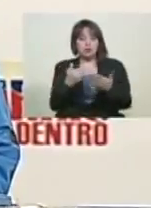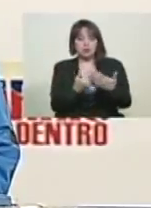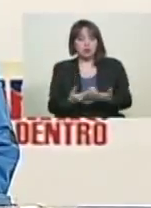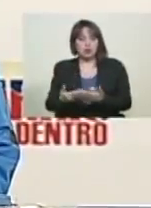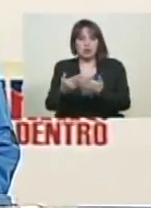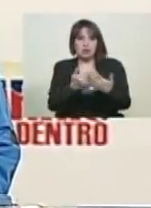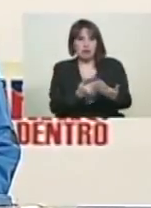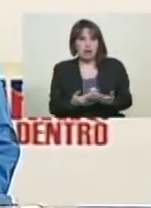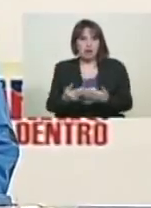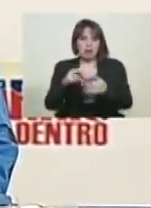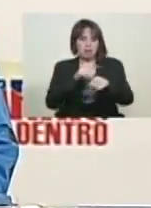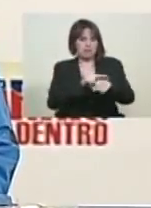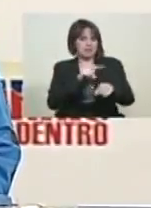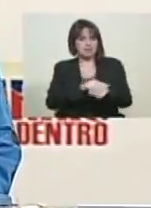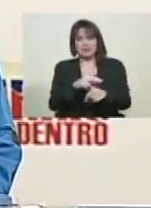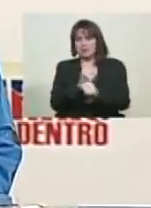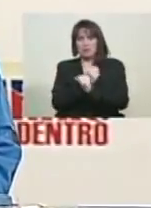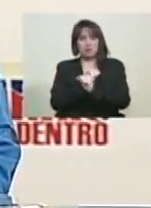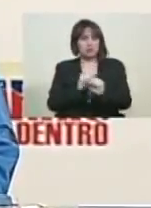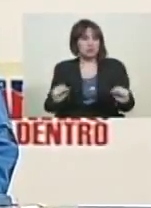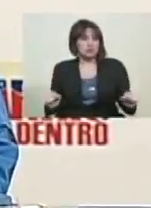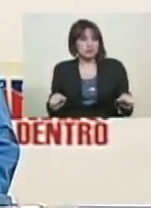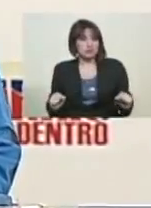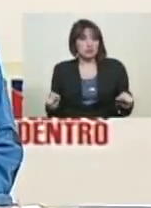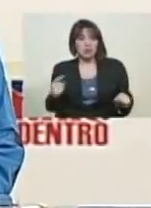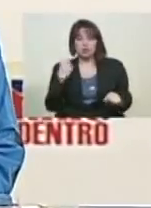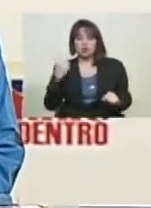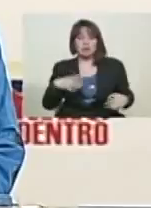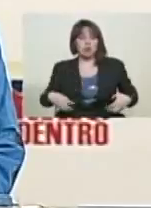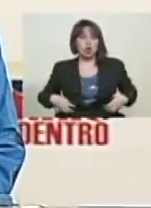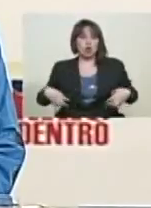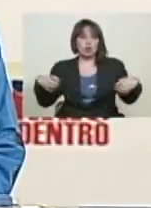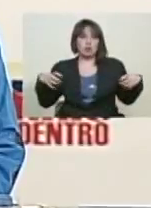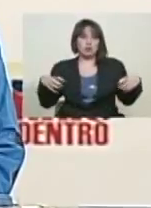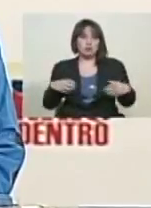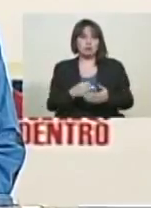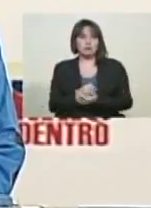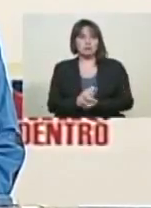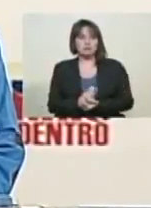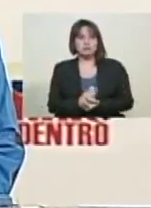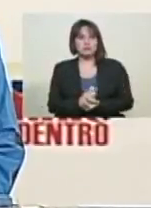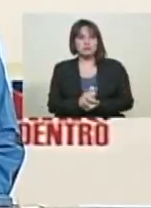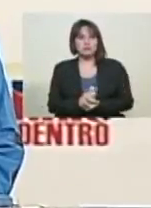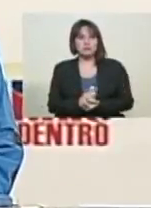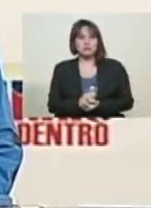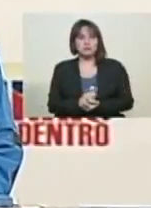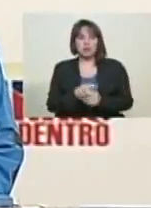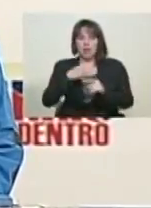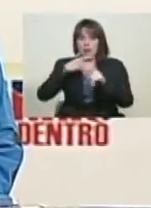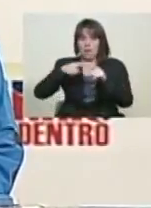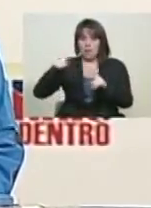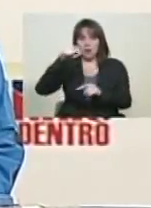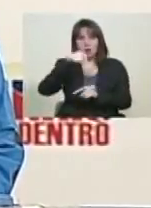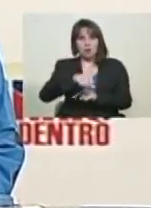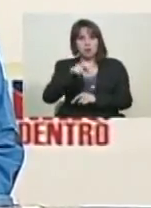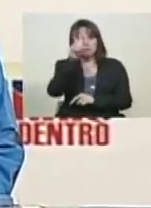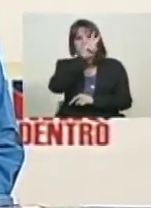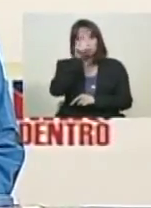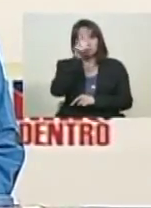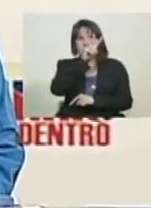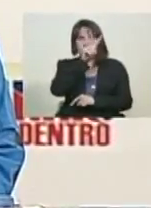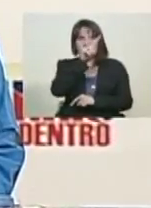medicina, imposible. Los ricos nada más. En Venezuela hemos